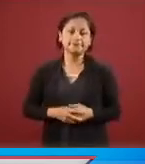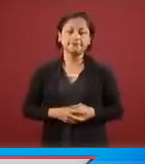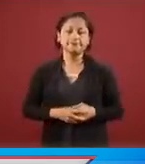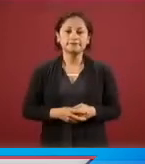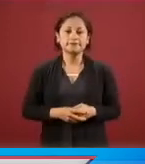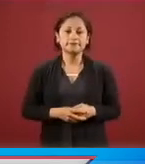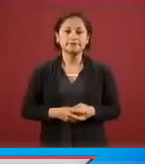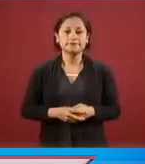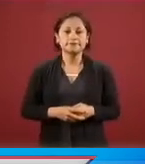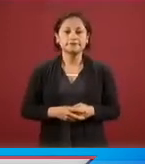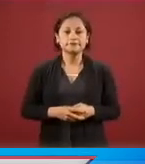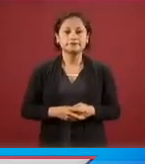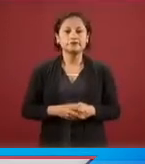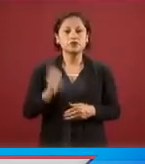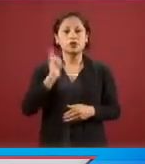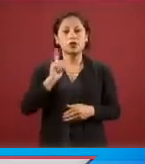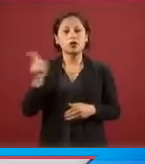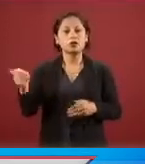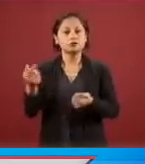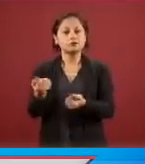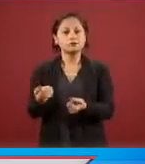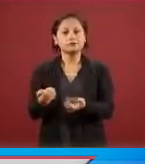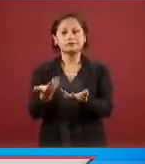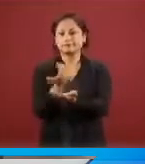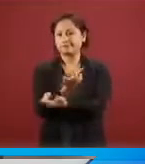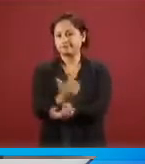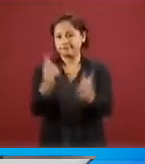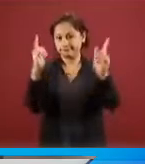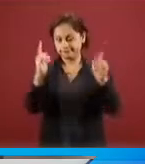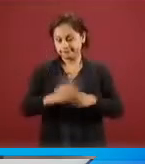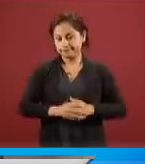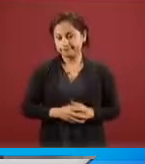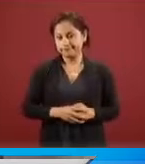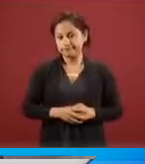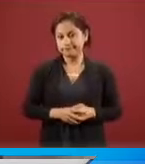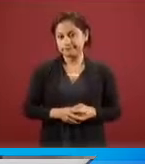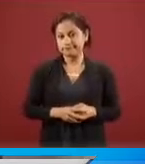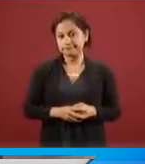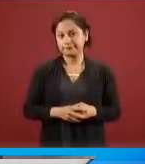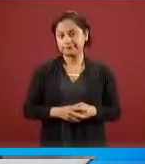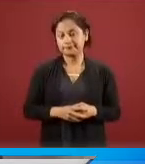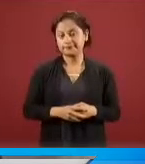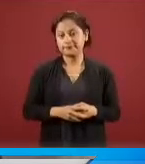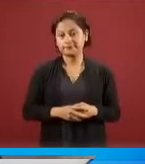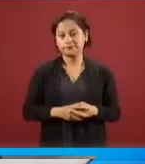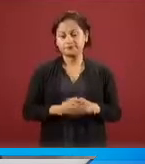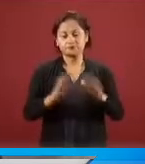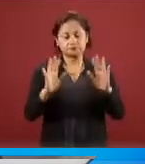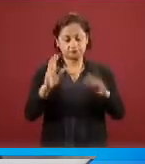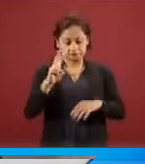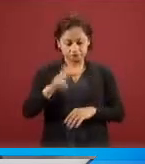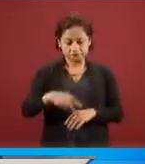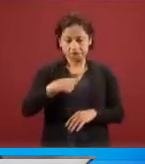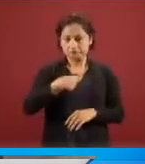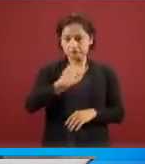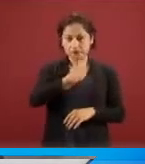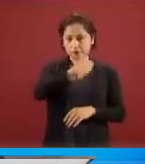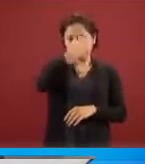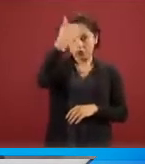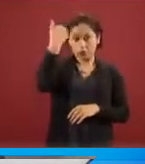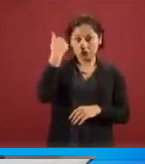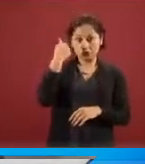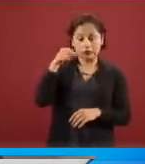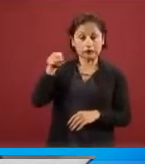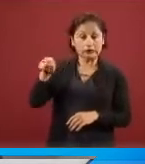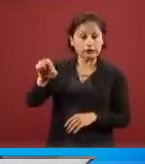El presidente expresó su solidaridad y su deseo que se le deje libre, aunque posiblemente actúe en contra de normas y de sistemas políticos, pero